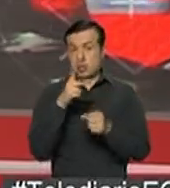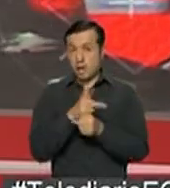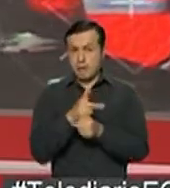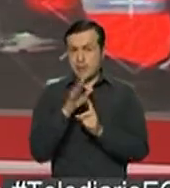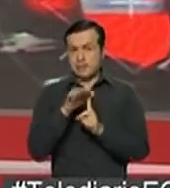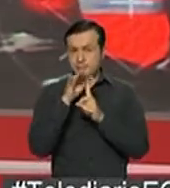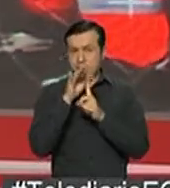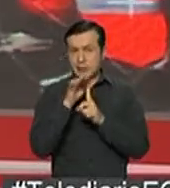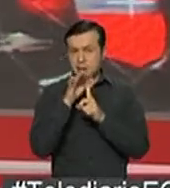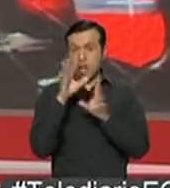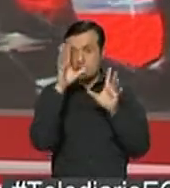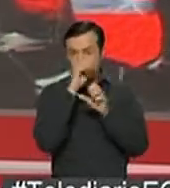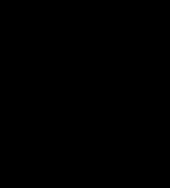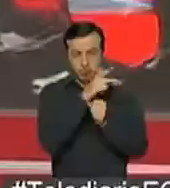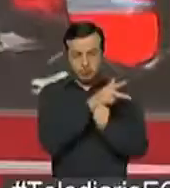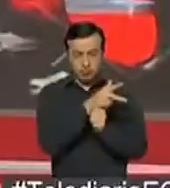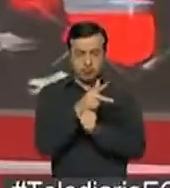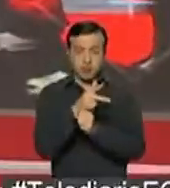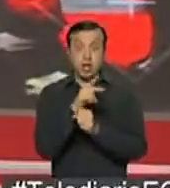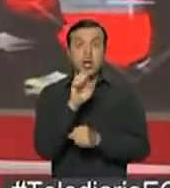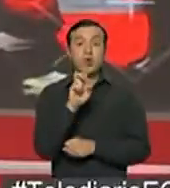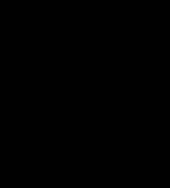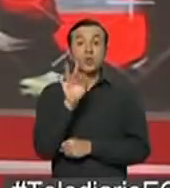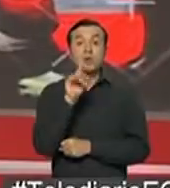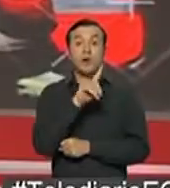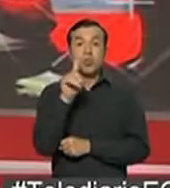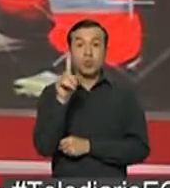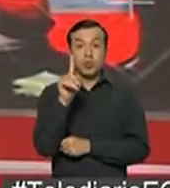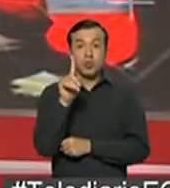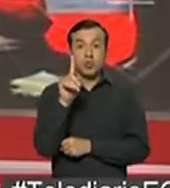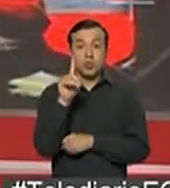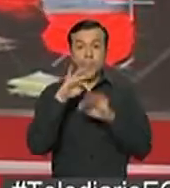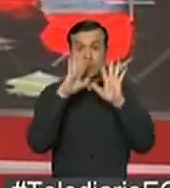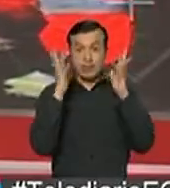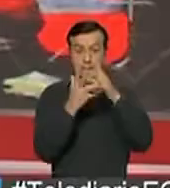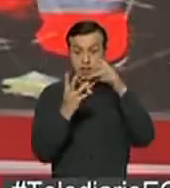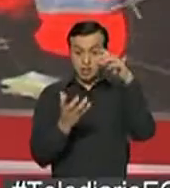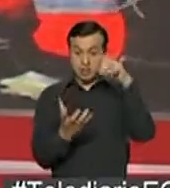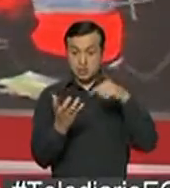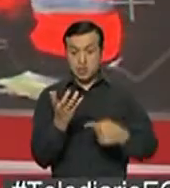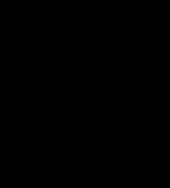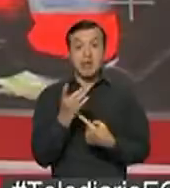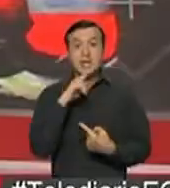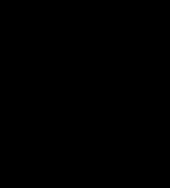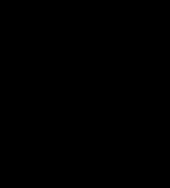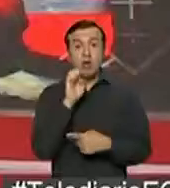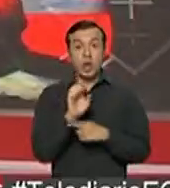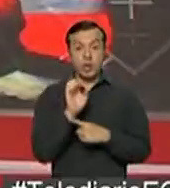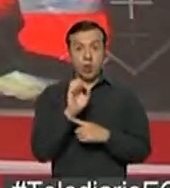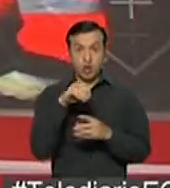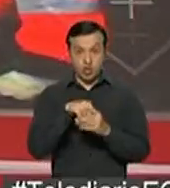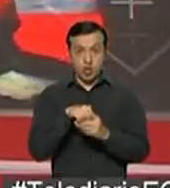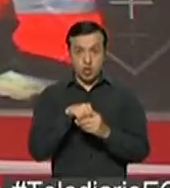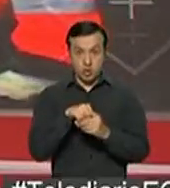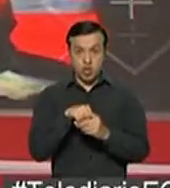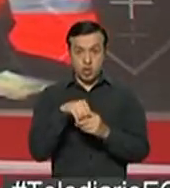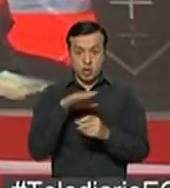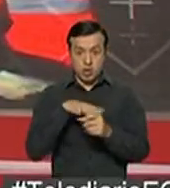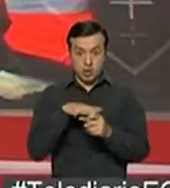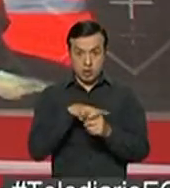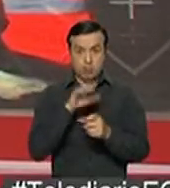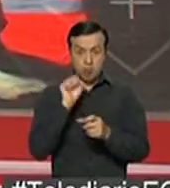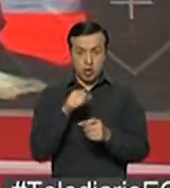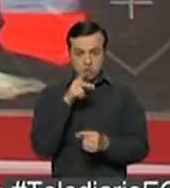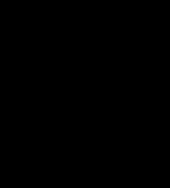Servicio Integrado de Seguridad de Q911 llegó hasta la Estación Científica Ecuatoriana Pedro Vicente Maldonado en la